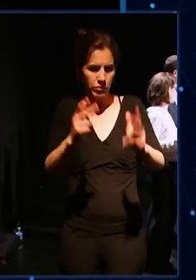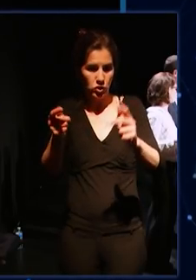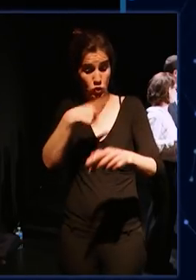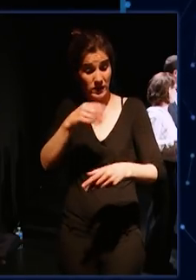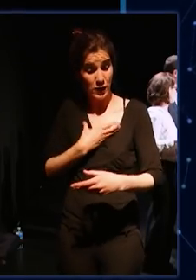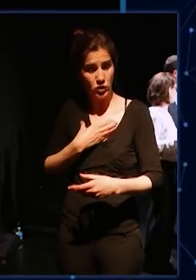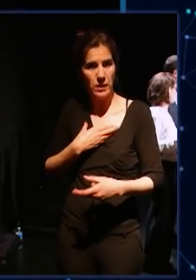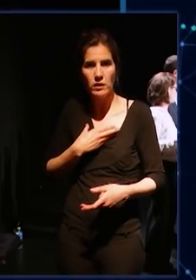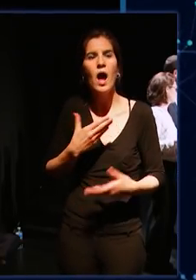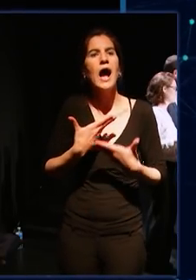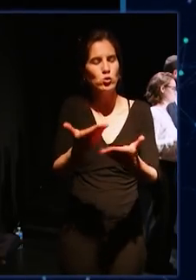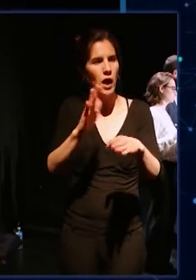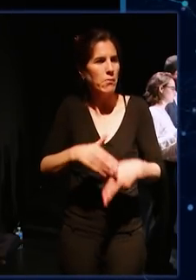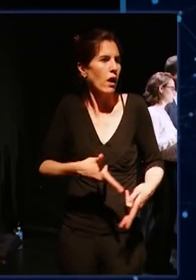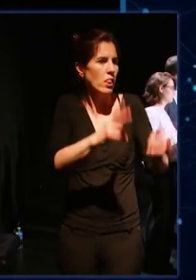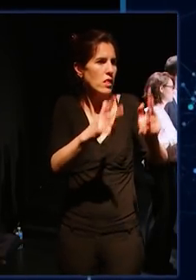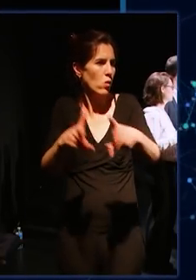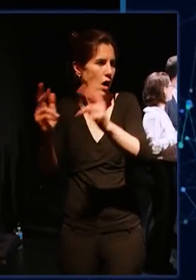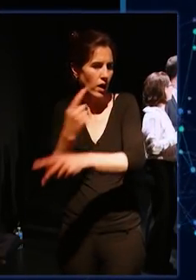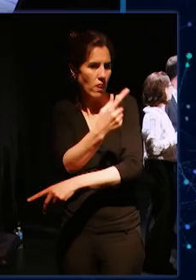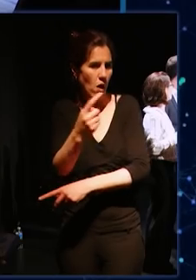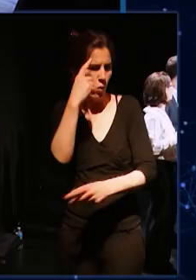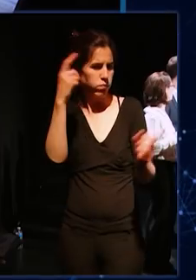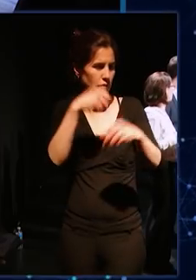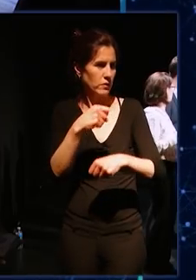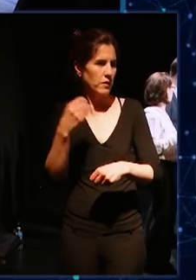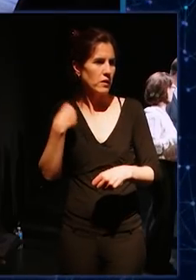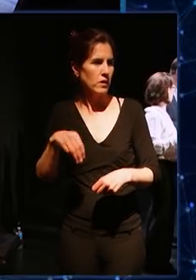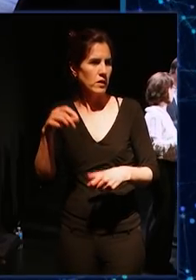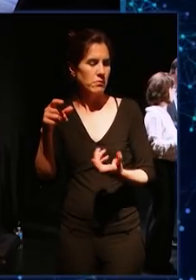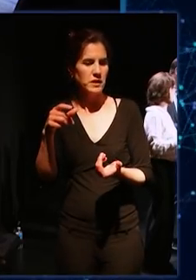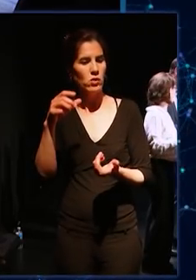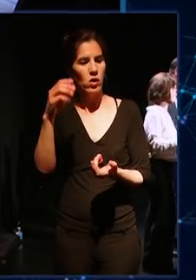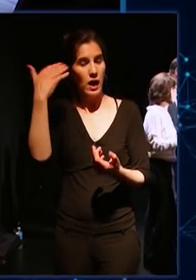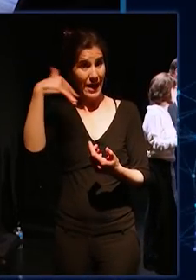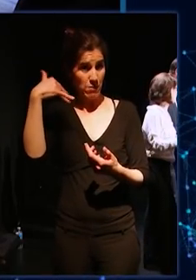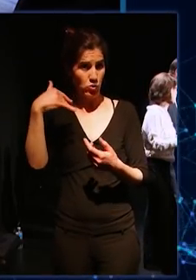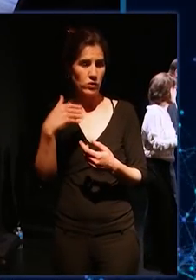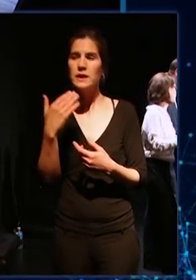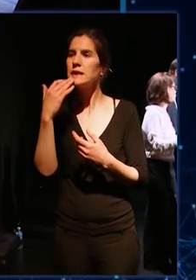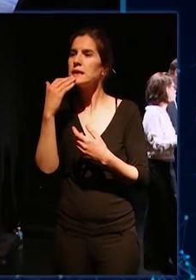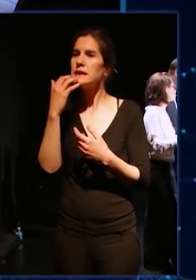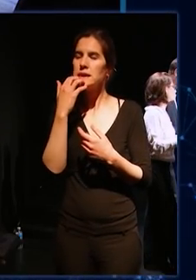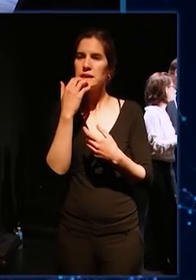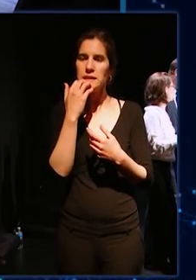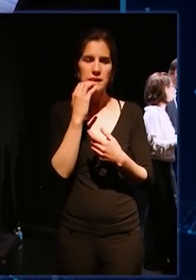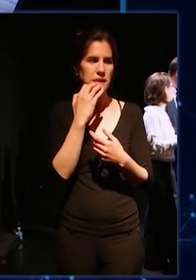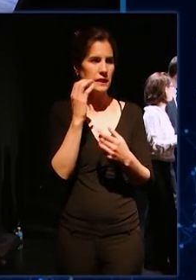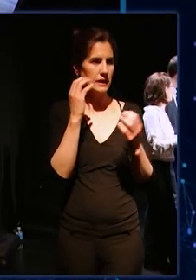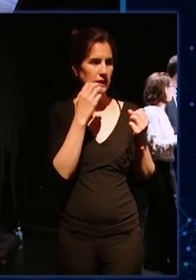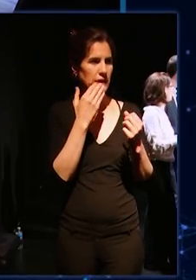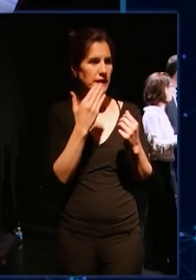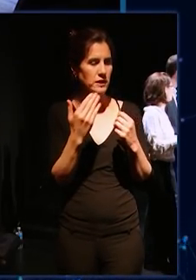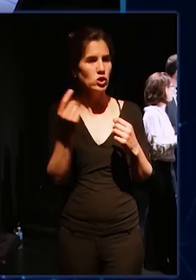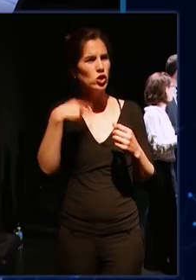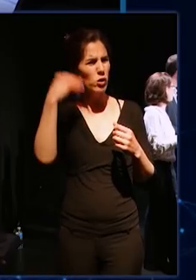y decida cómo quiera moverse por aquí. Laia Muñoz, de la candidatura d'Unitat Popular. Sí, gràcies. Jo crec que amb el tema